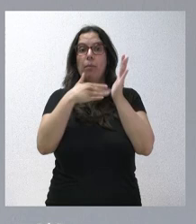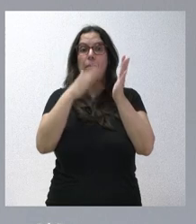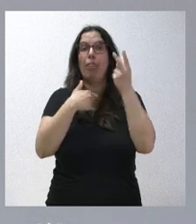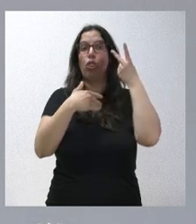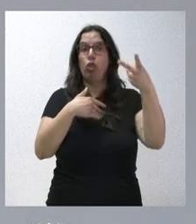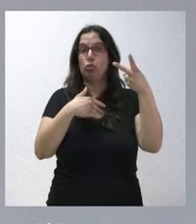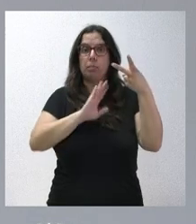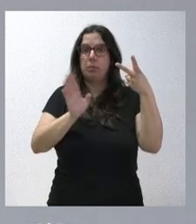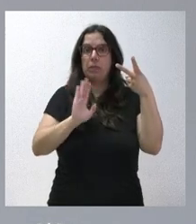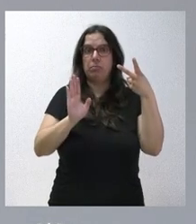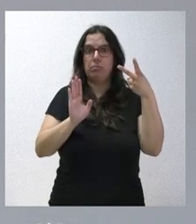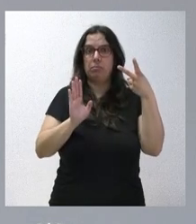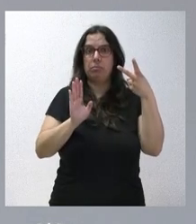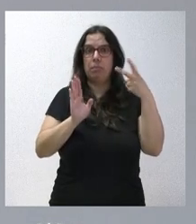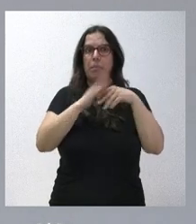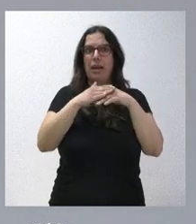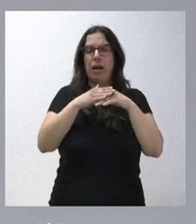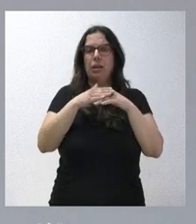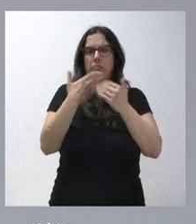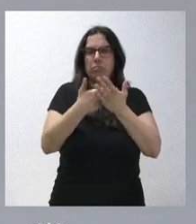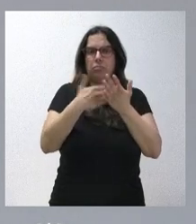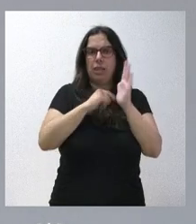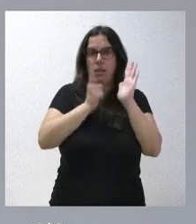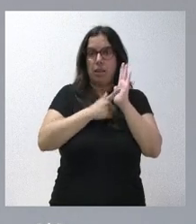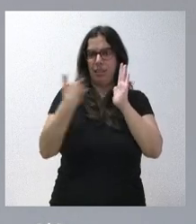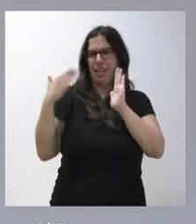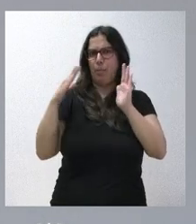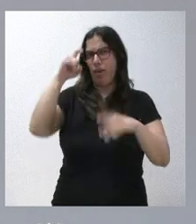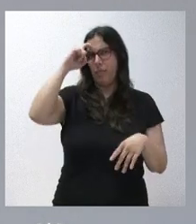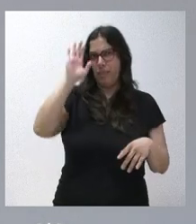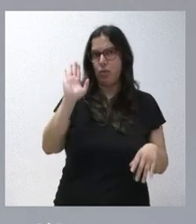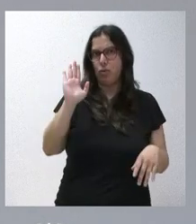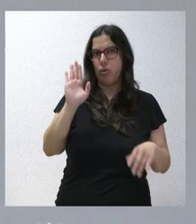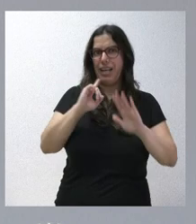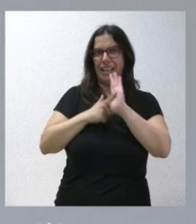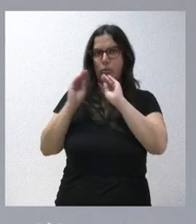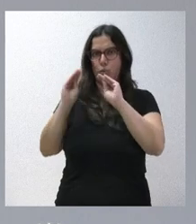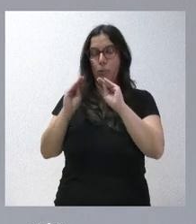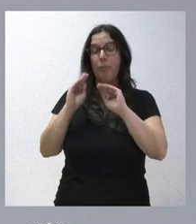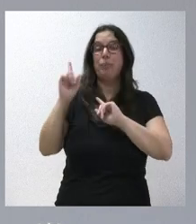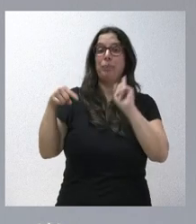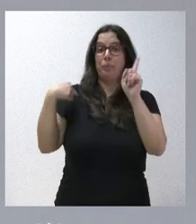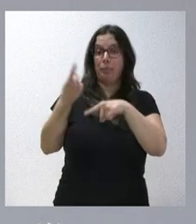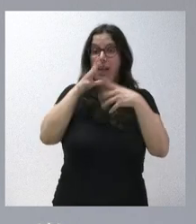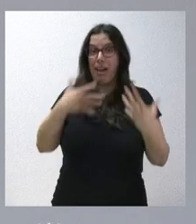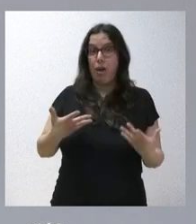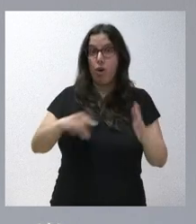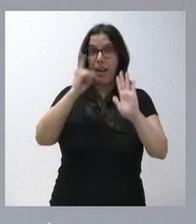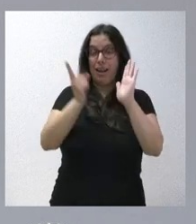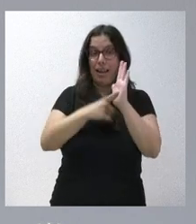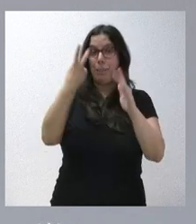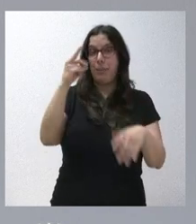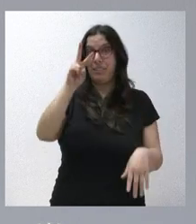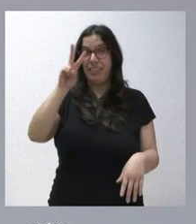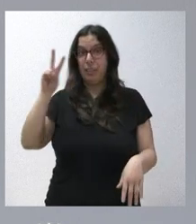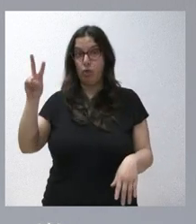folios Solo dos hojas del boletín la ley zapatero del 2007 la ley actual la del